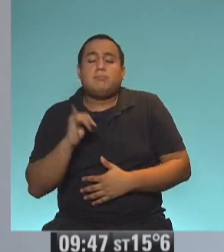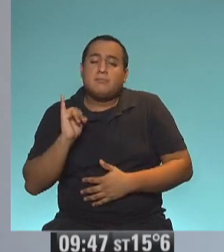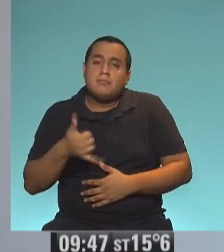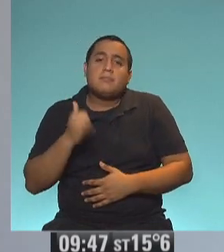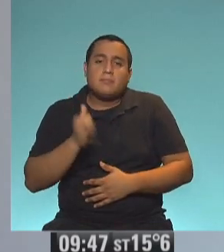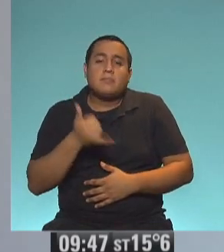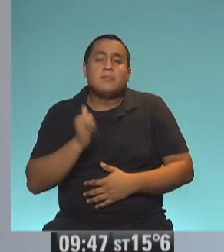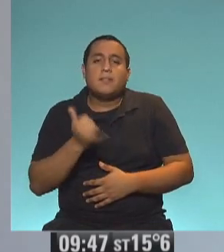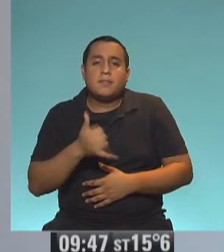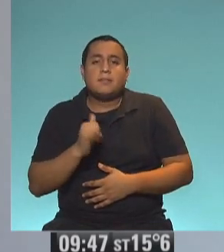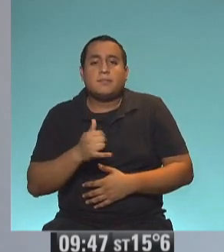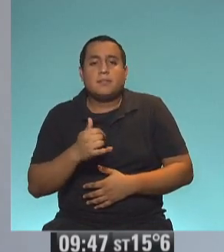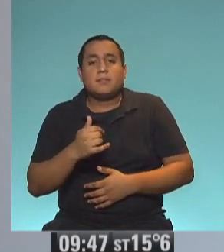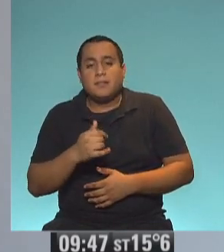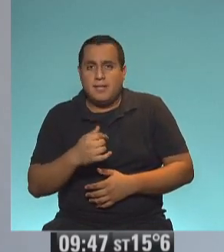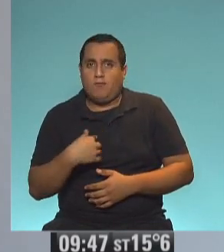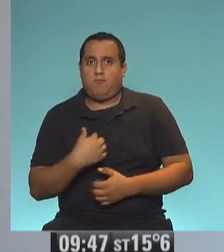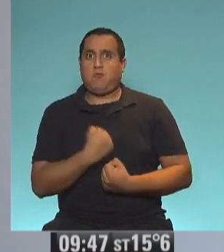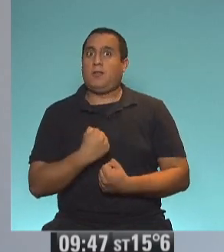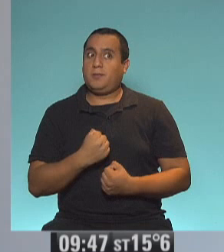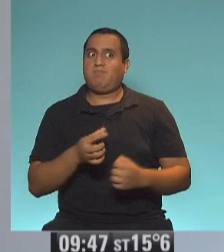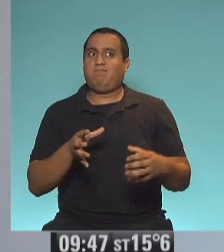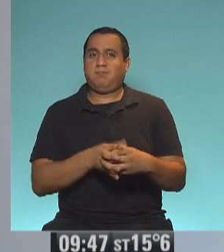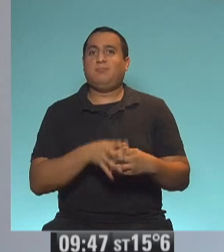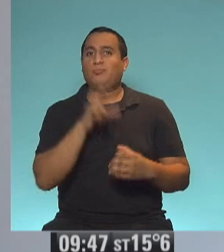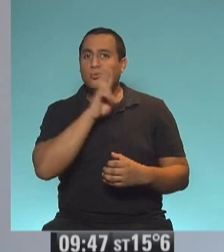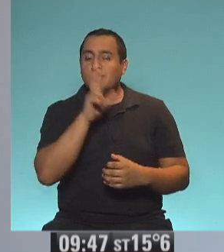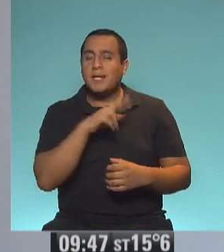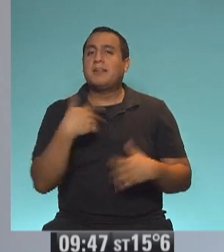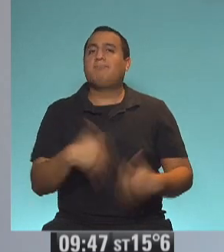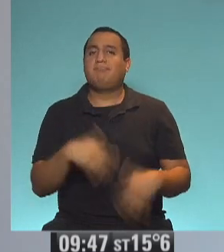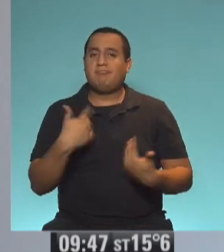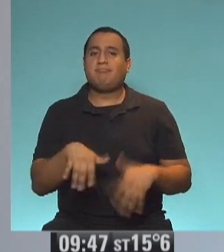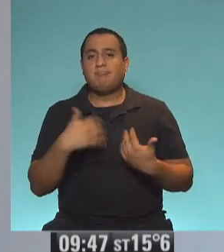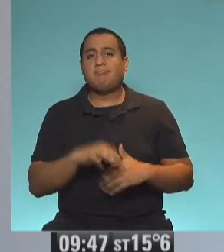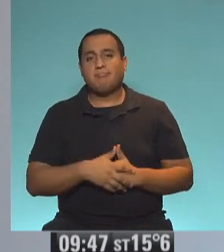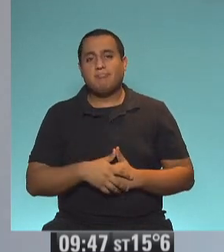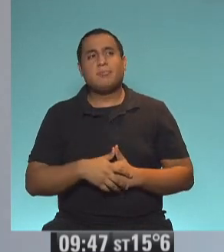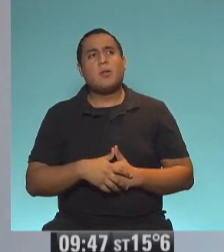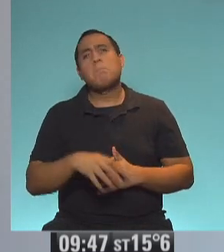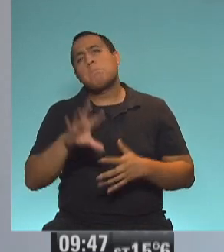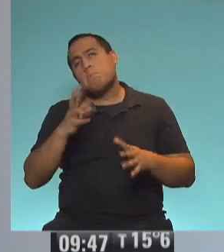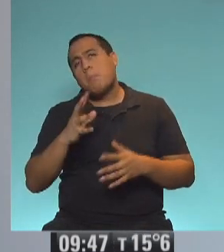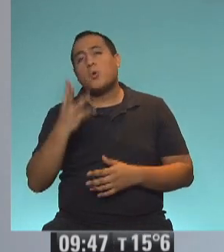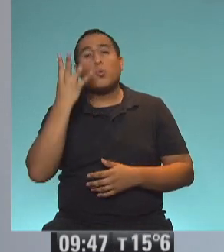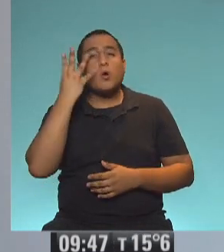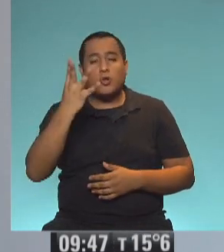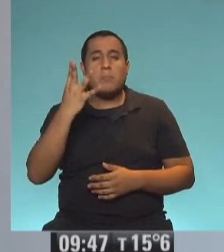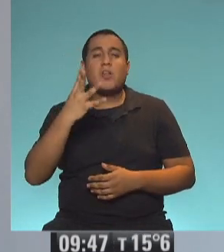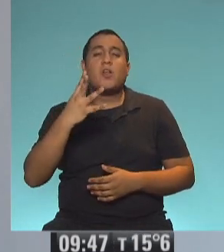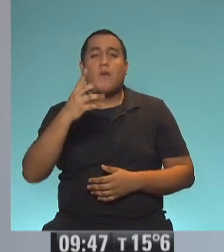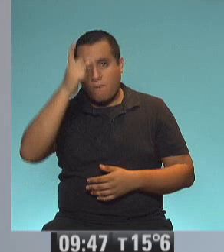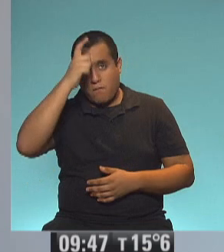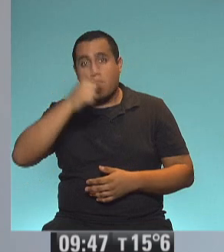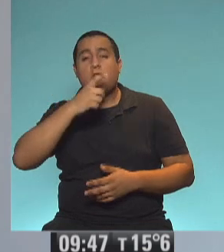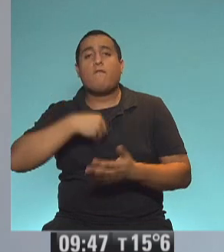Sí. Estamos pisando fuerte en todos los cuarteles, ya hay 4.000 bomberos voluntarios.